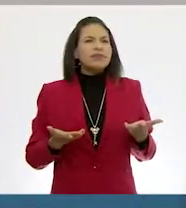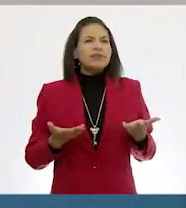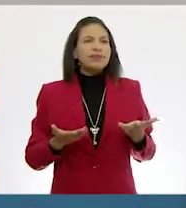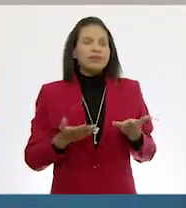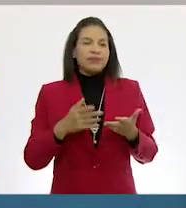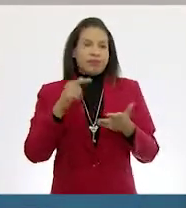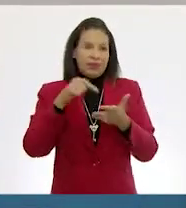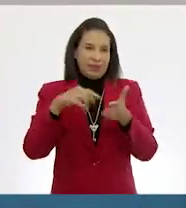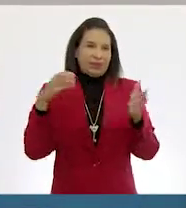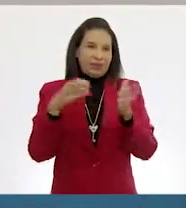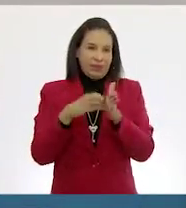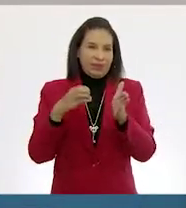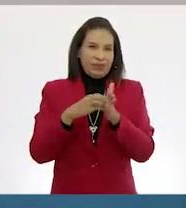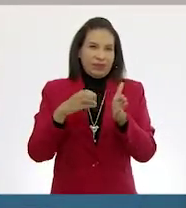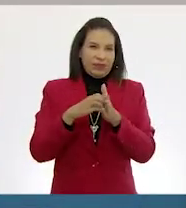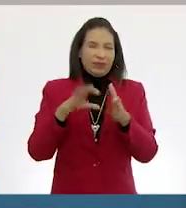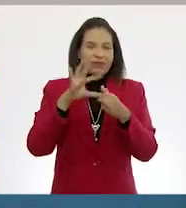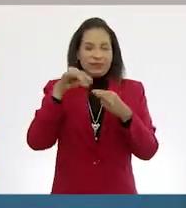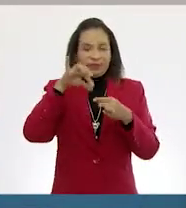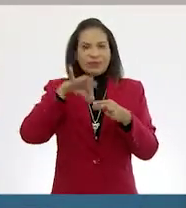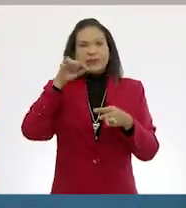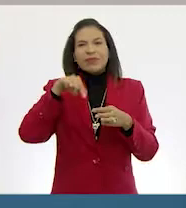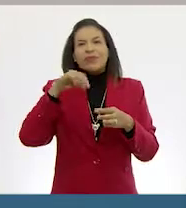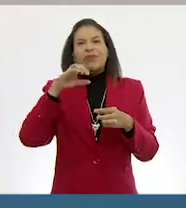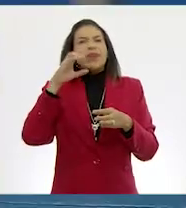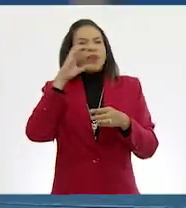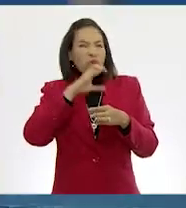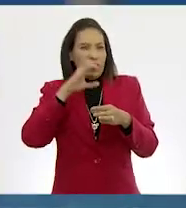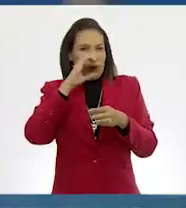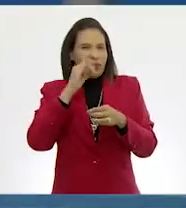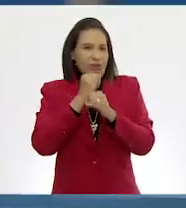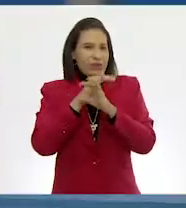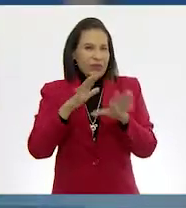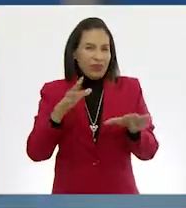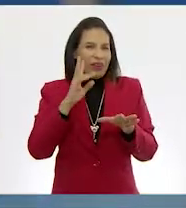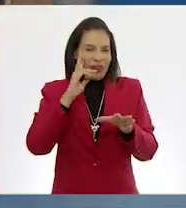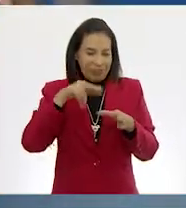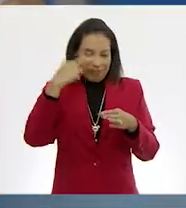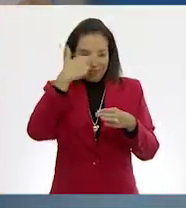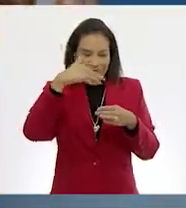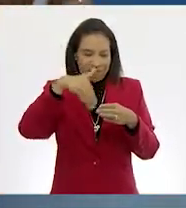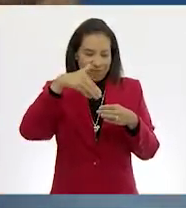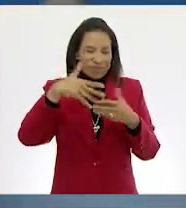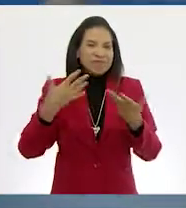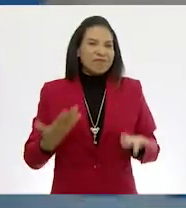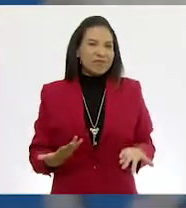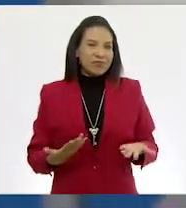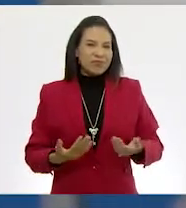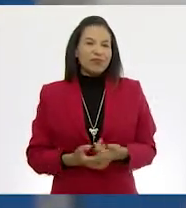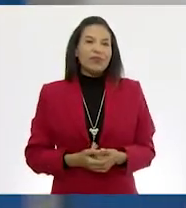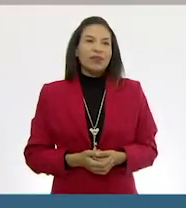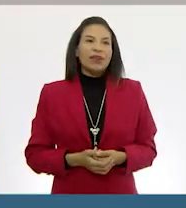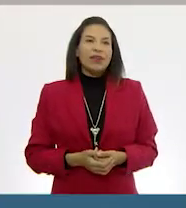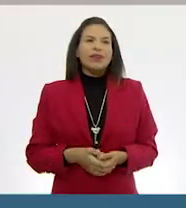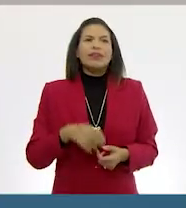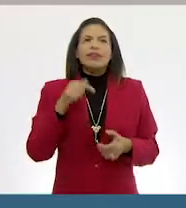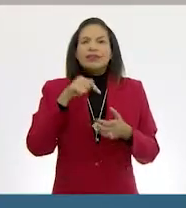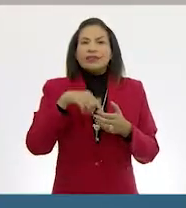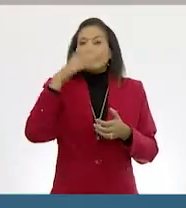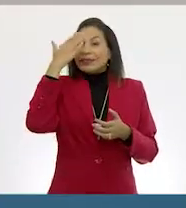sacar nuestra caja de datos curiosos y vamos a revisar qué